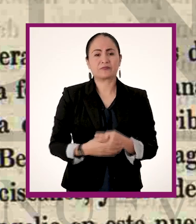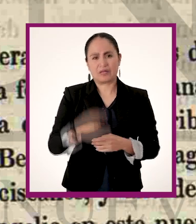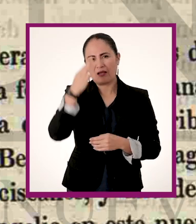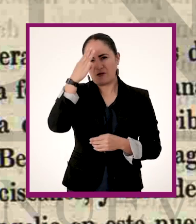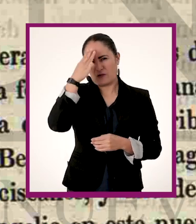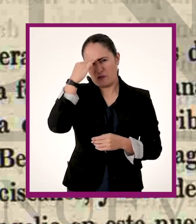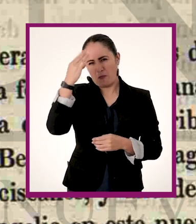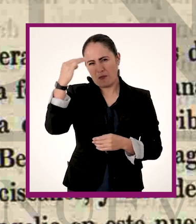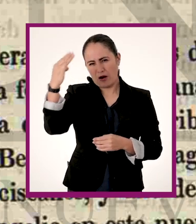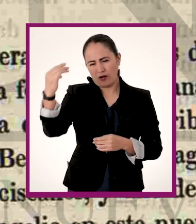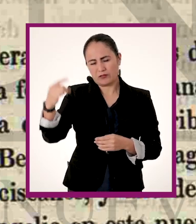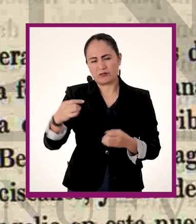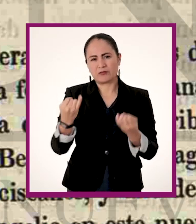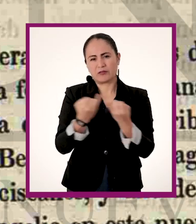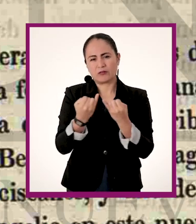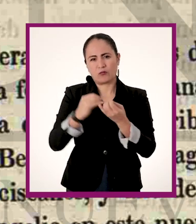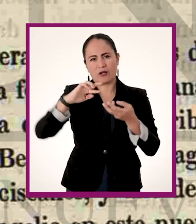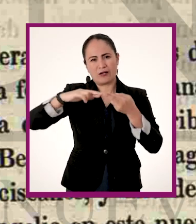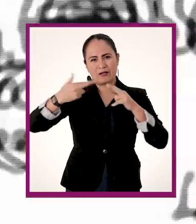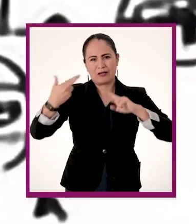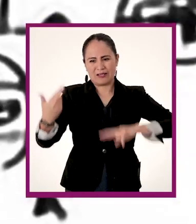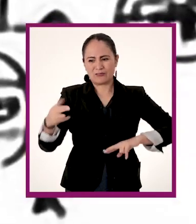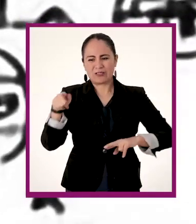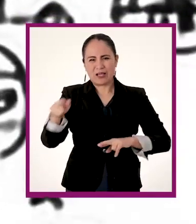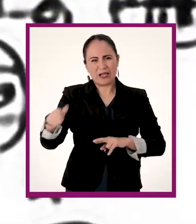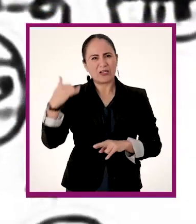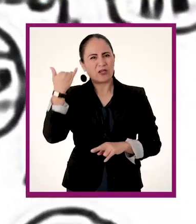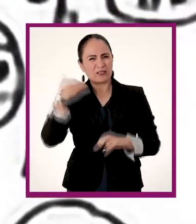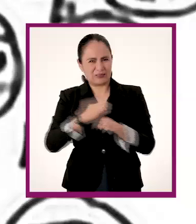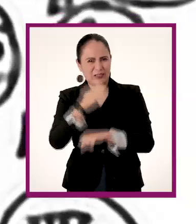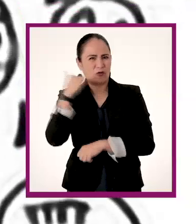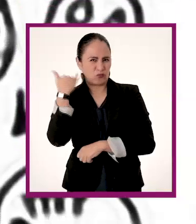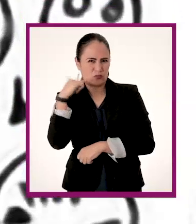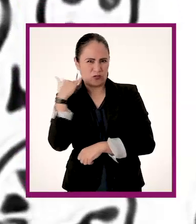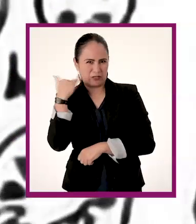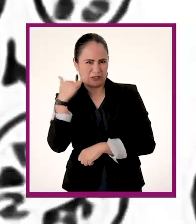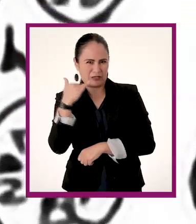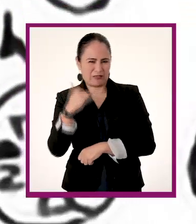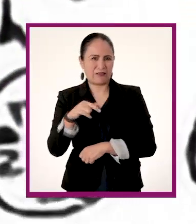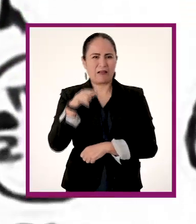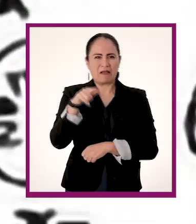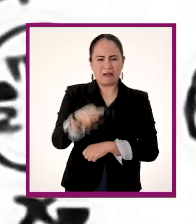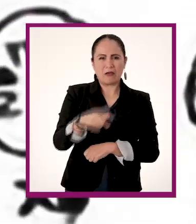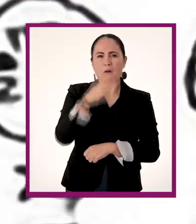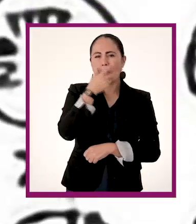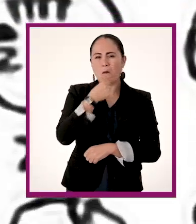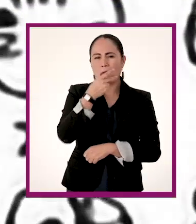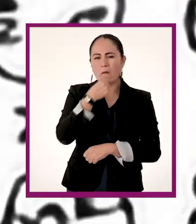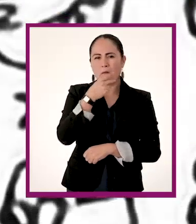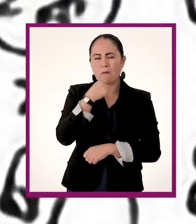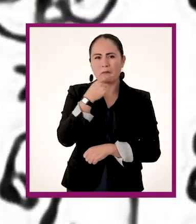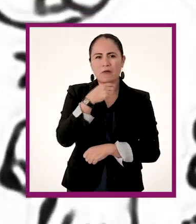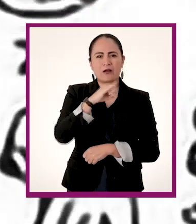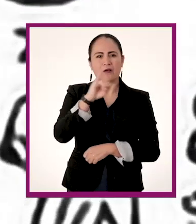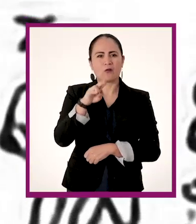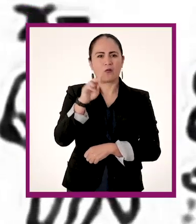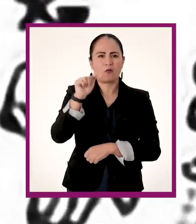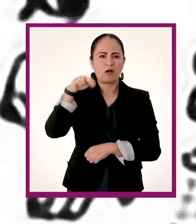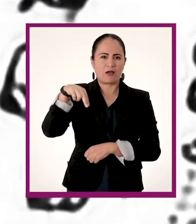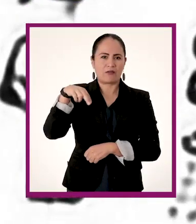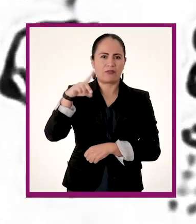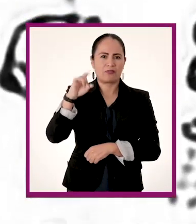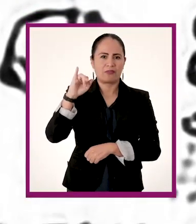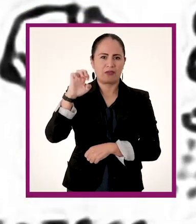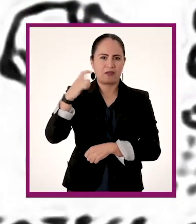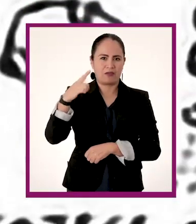caso náhuatl, y para el caso maya, por ejemplo, la relación de las cosas de Yucatán, de Fray Diego de Landa. Sí, yo sé. Un pariente tocayo tuyo.